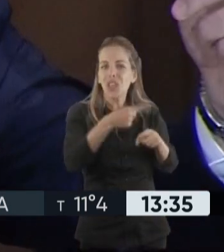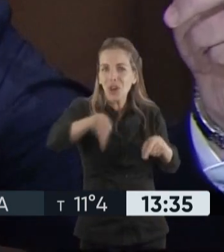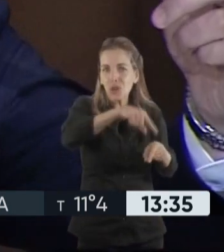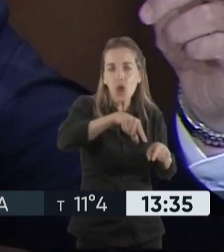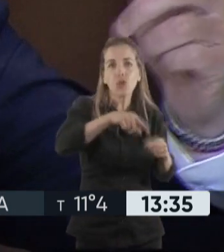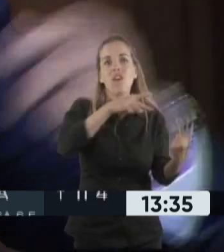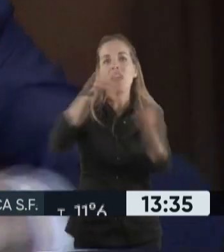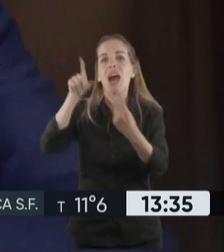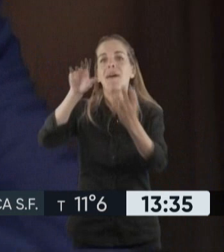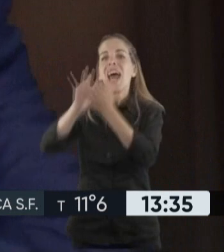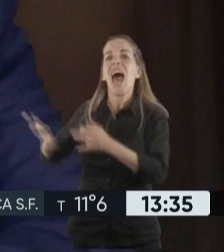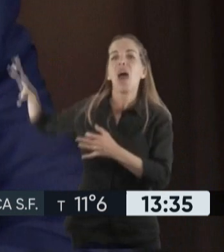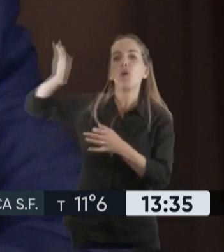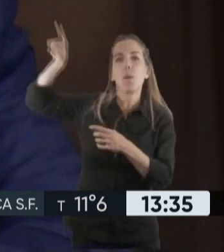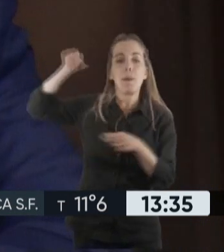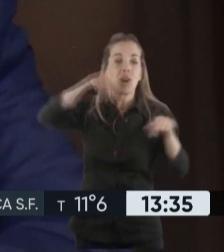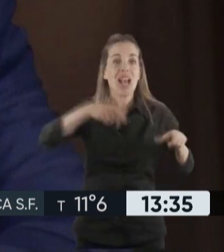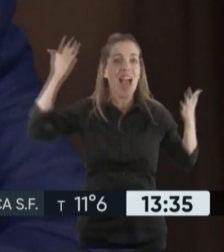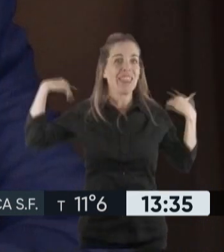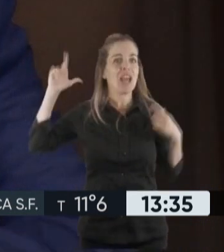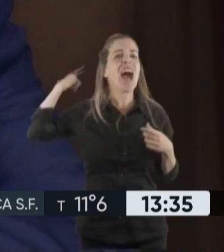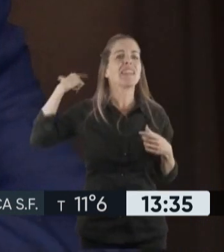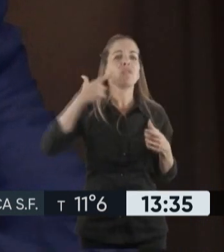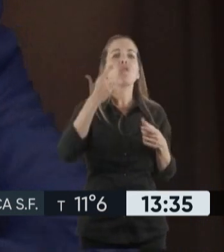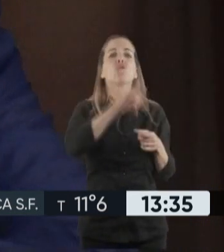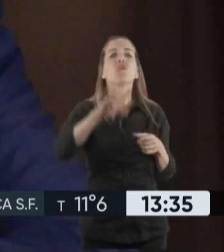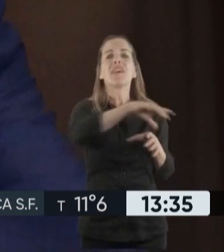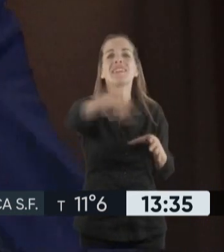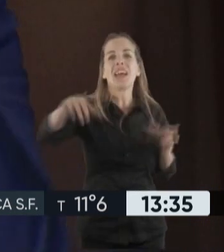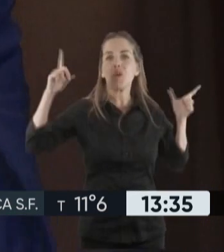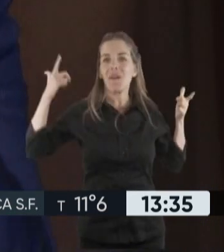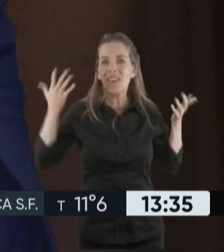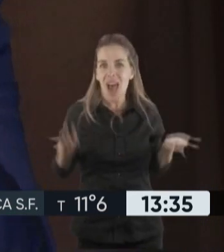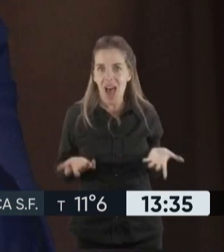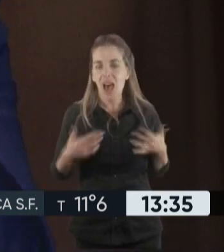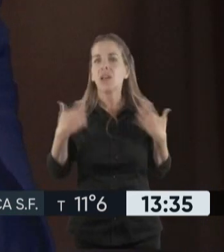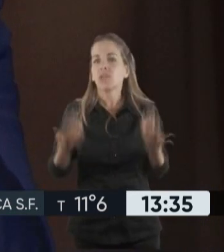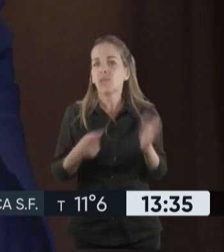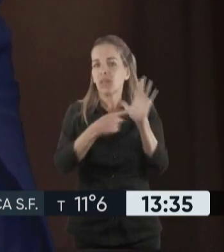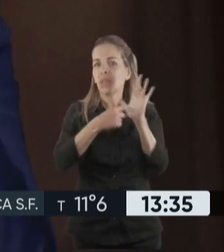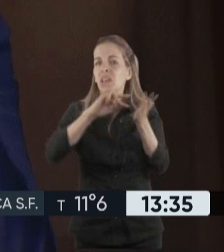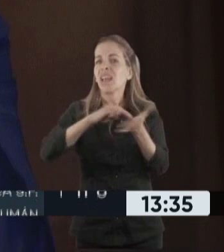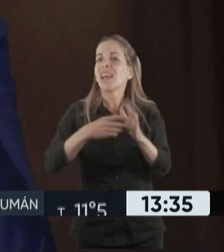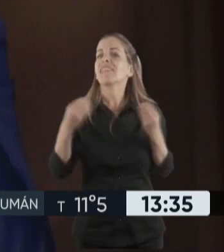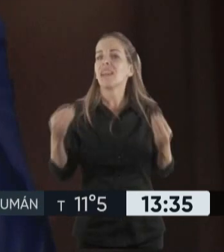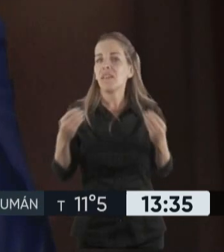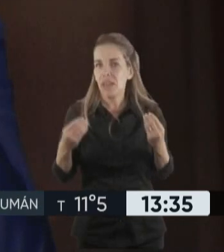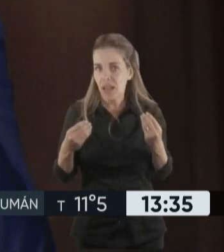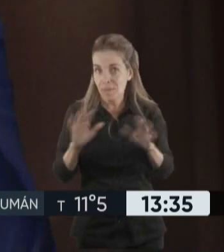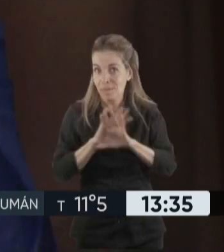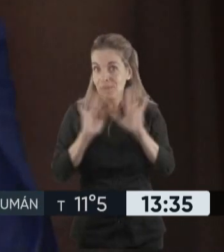Córdoba. Entonces necesitaban una universidad cerca de la casa. ¿Saben qué quiere decir eso? Quiere